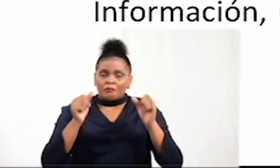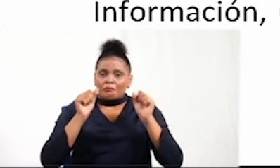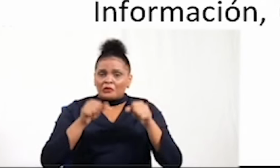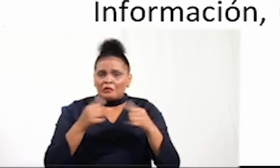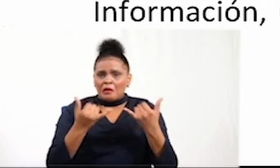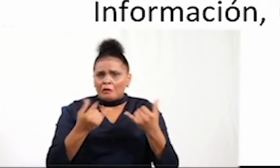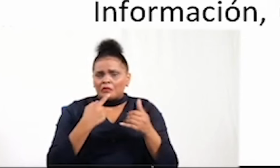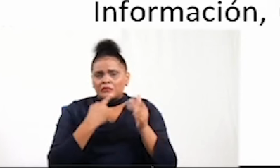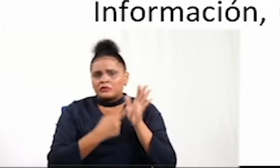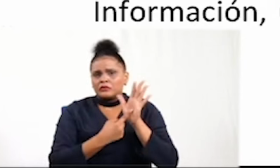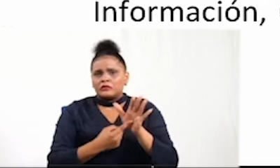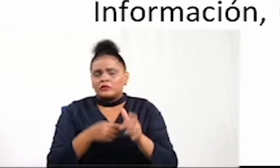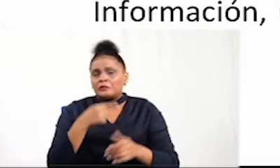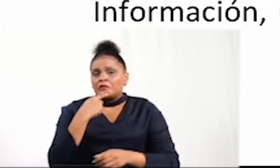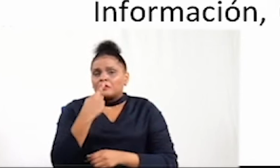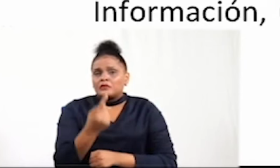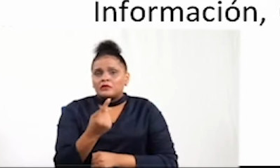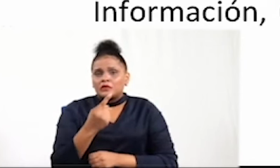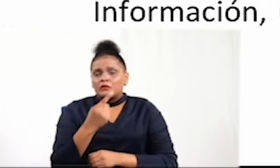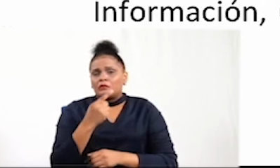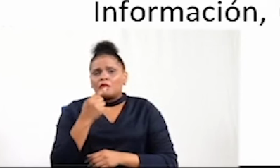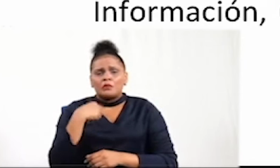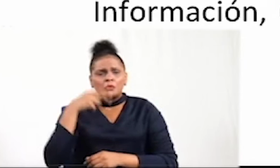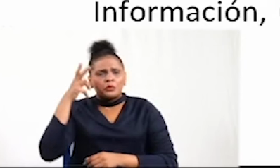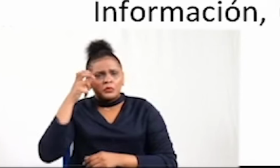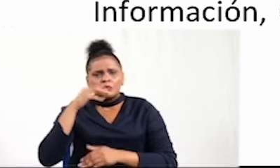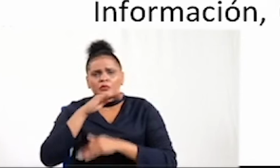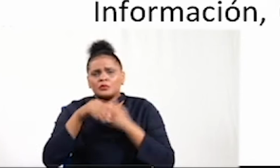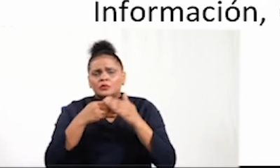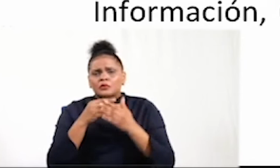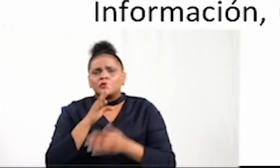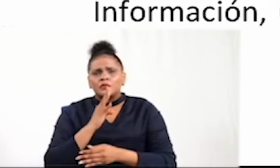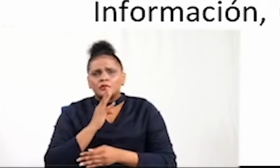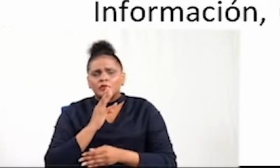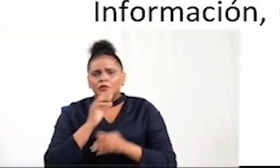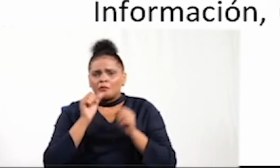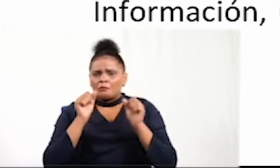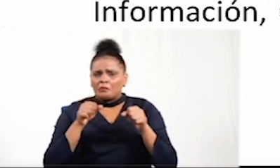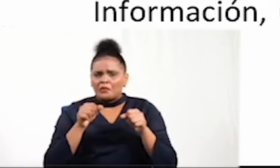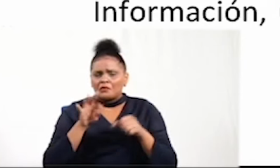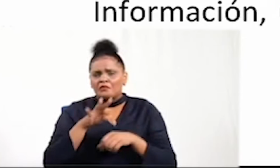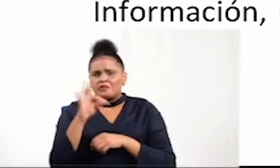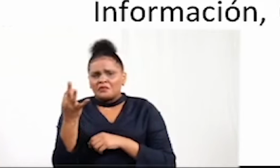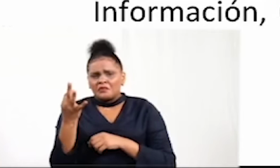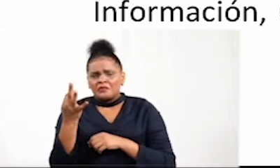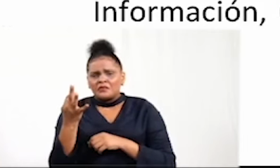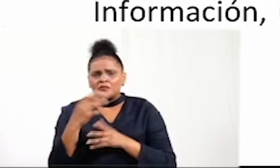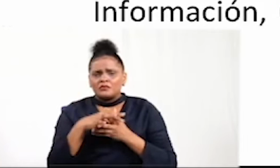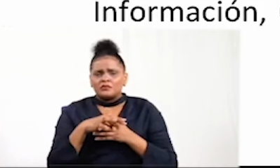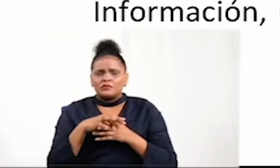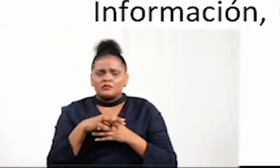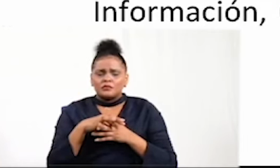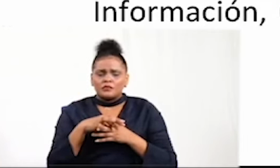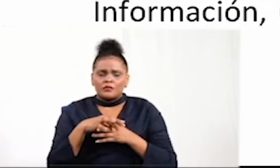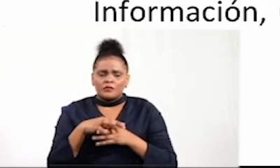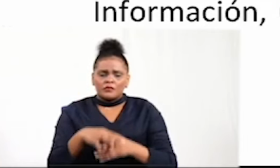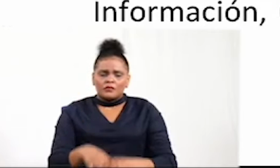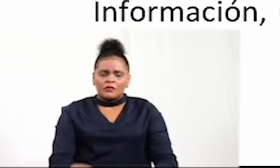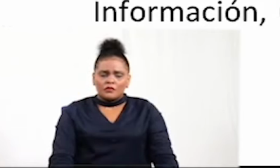puedo decir que aunque hay todavía grandes desafíos ha habido un cierto margen de mejora y estamos